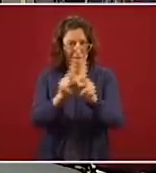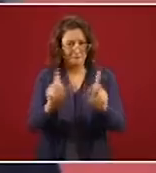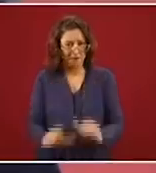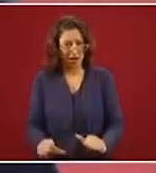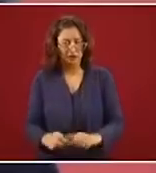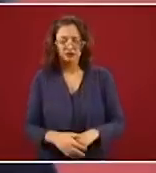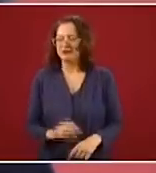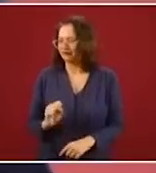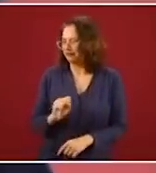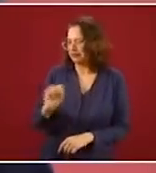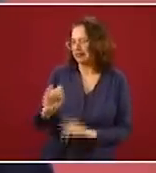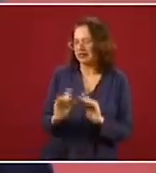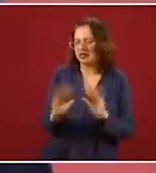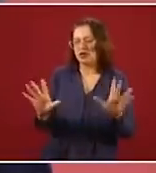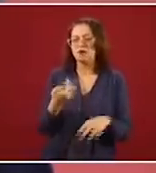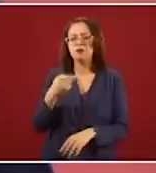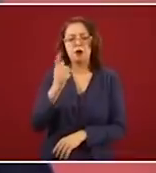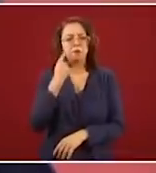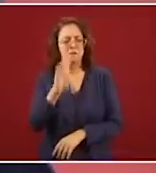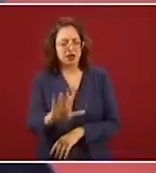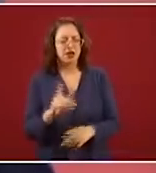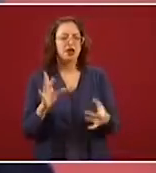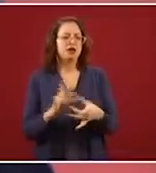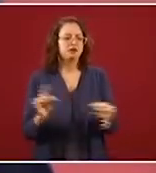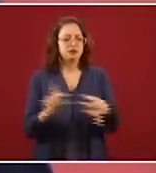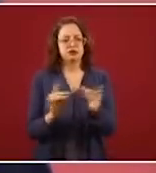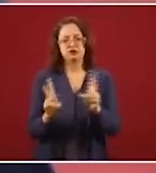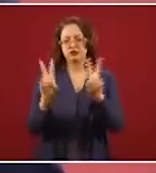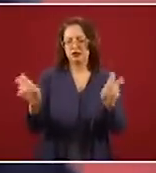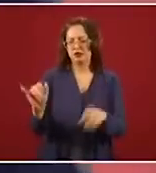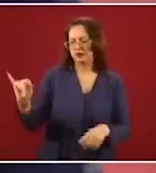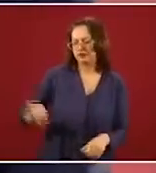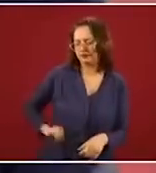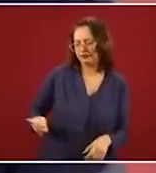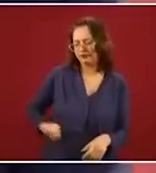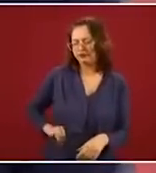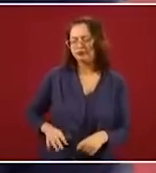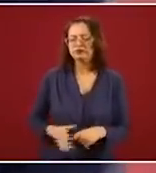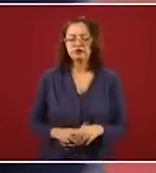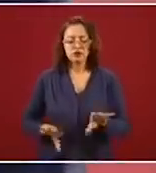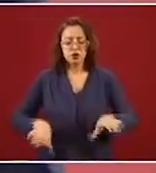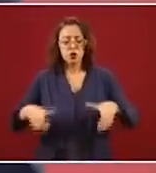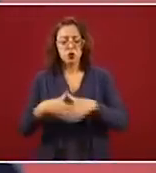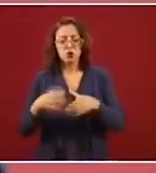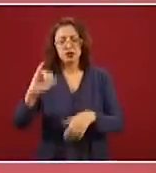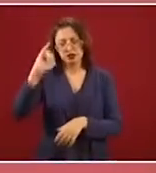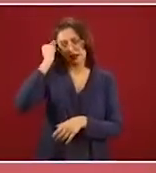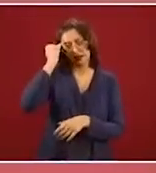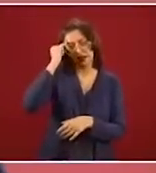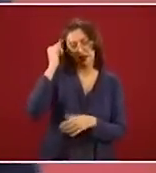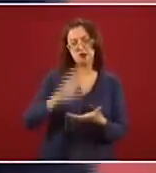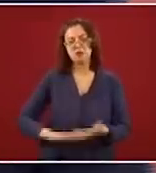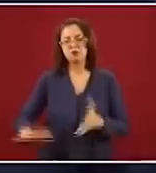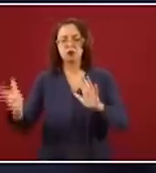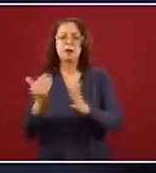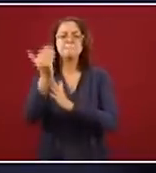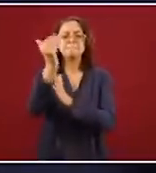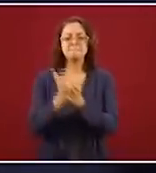una cosa que es interesante. En las comunidades indígenas es menos la